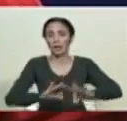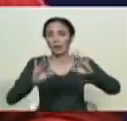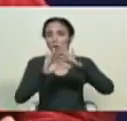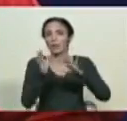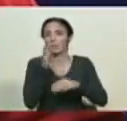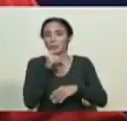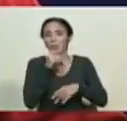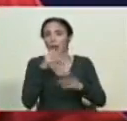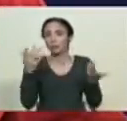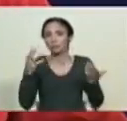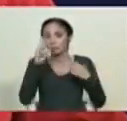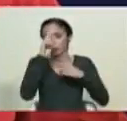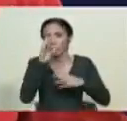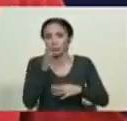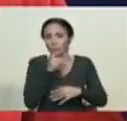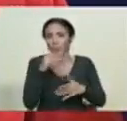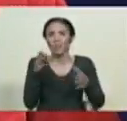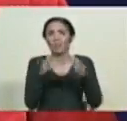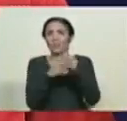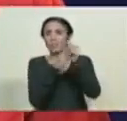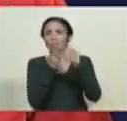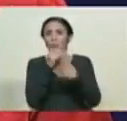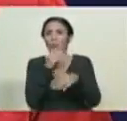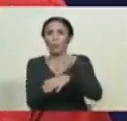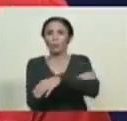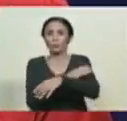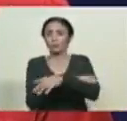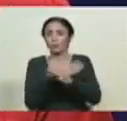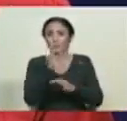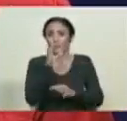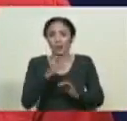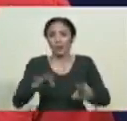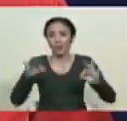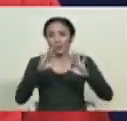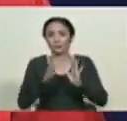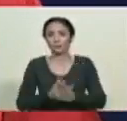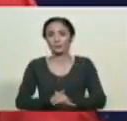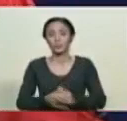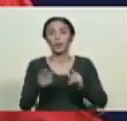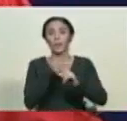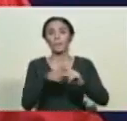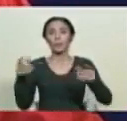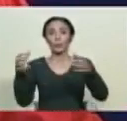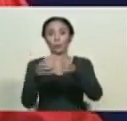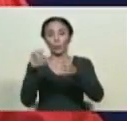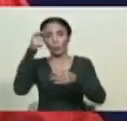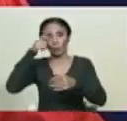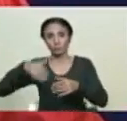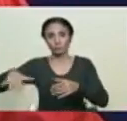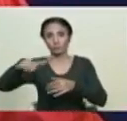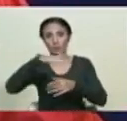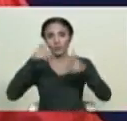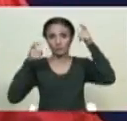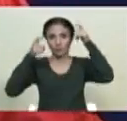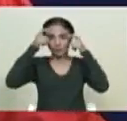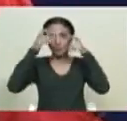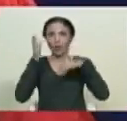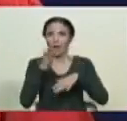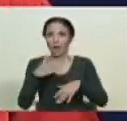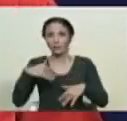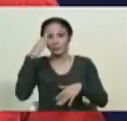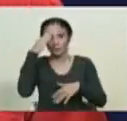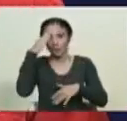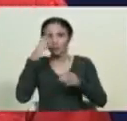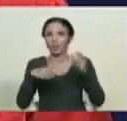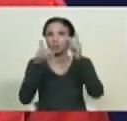Nadie sabe qué es lo que va a hacer en la oposición. ¿Tú sabes quién sí sabe lo que va a hacer? El pueblo chavista, como salió hoy. Como salió el 15 de octubre,